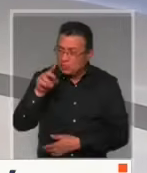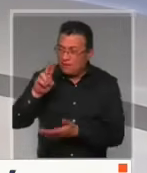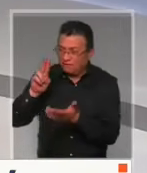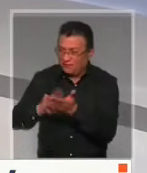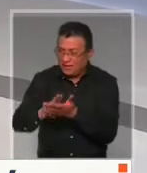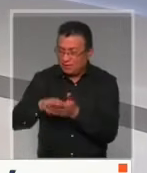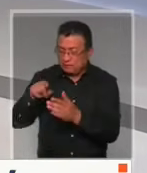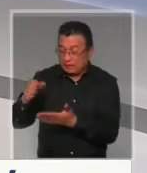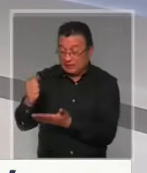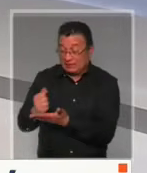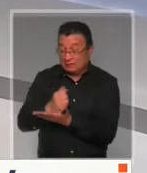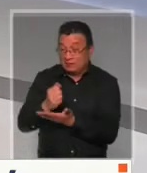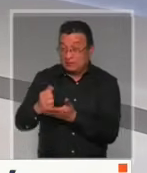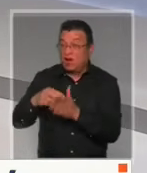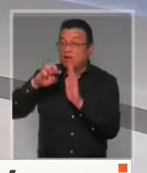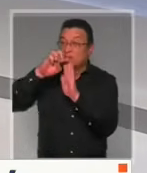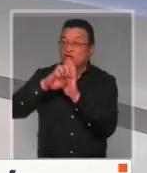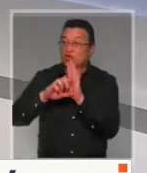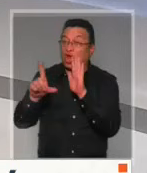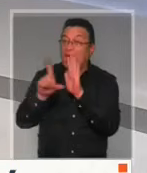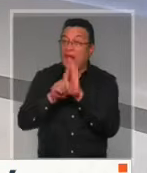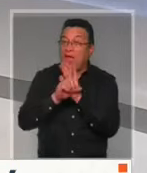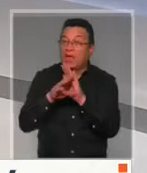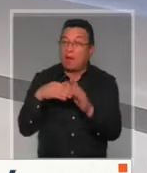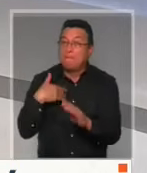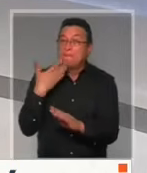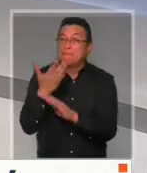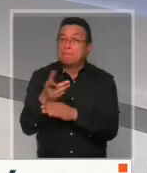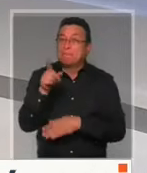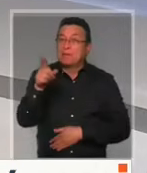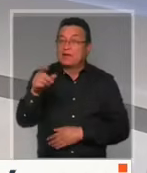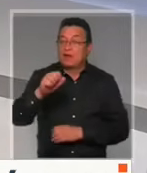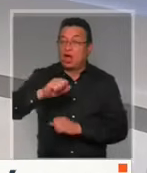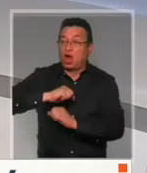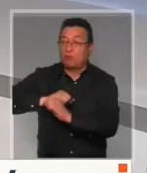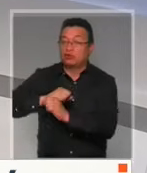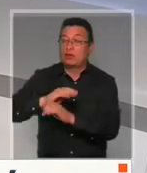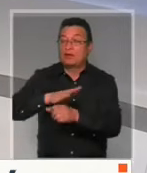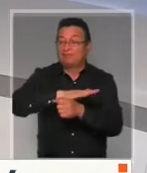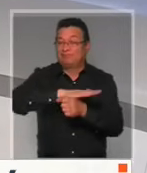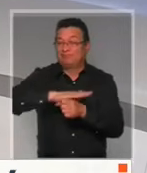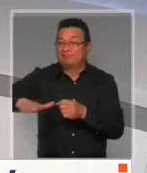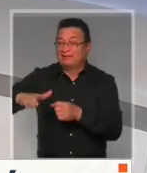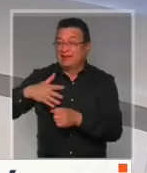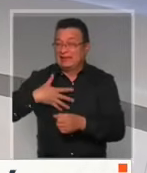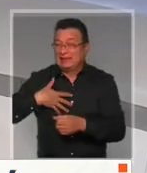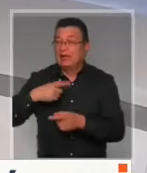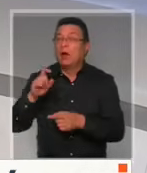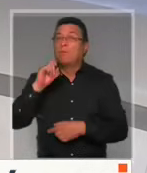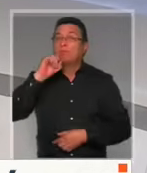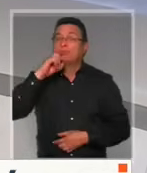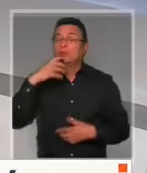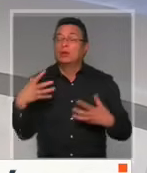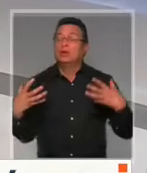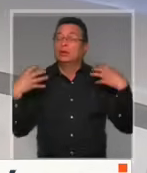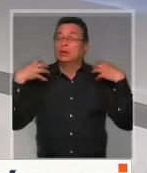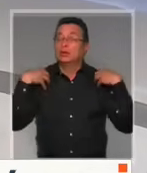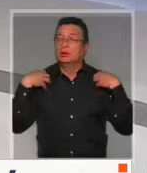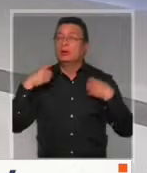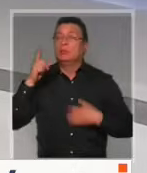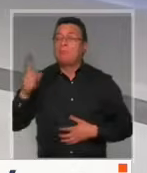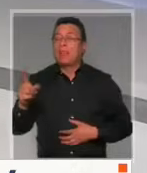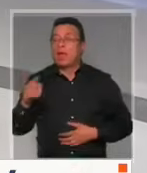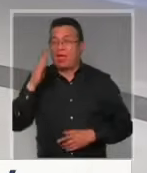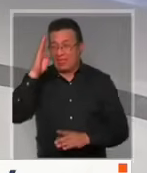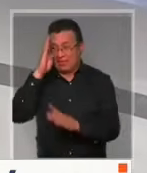de este proyecto de ley se pidió por parte de la oposición que eso se elimine? ¿Quién va a hacer eso, por ejemplo, esa derivación directa?